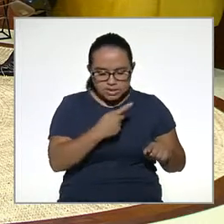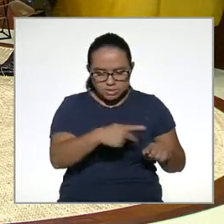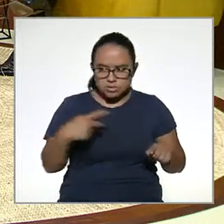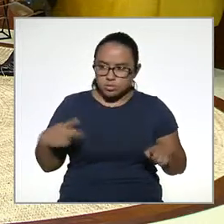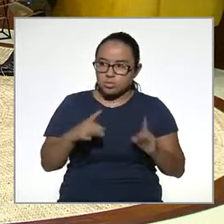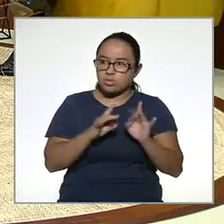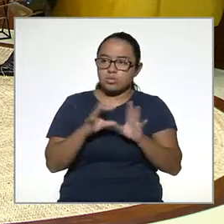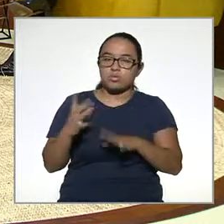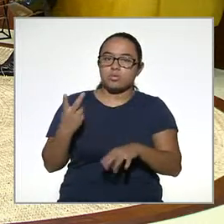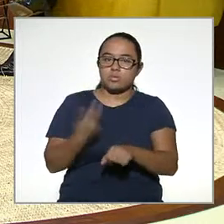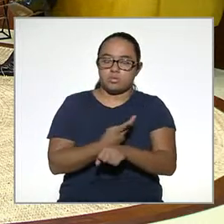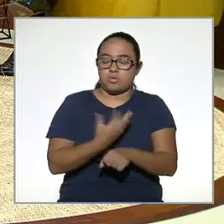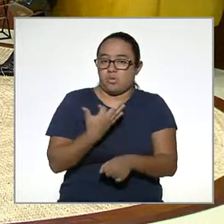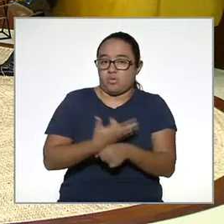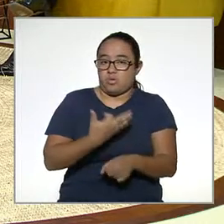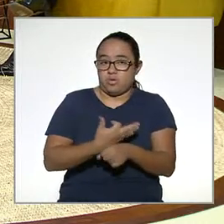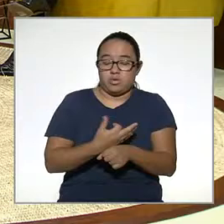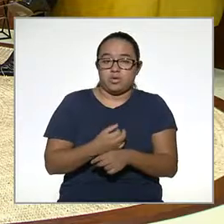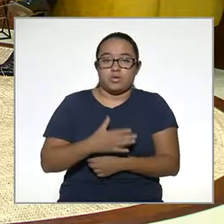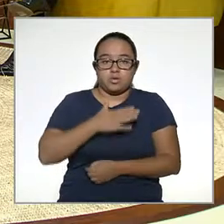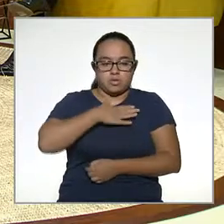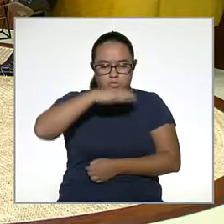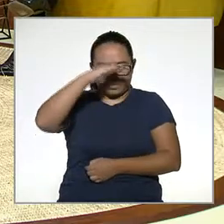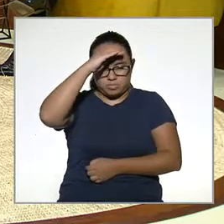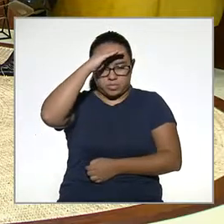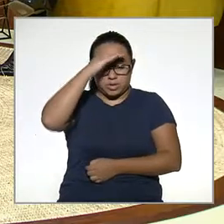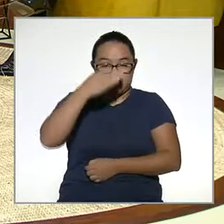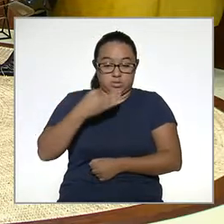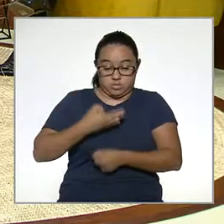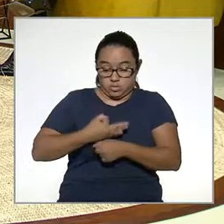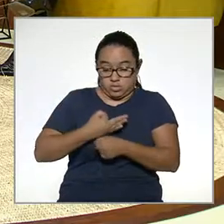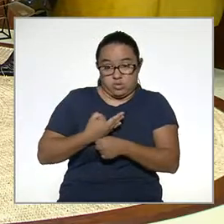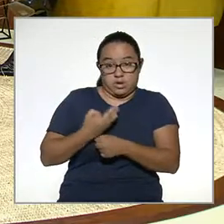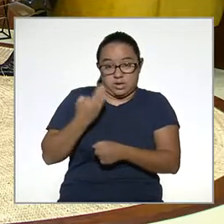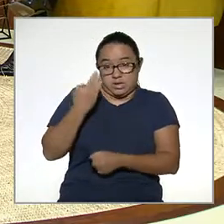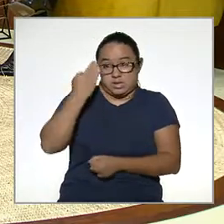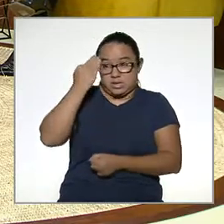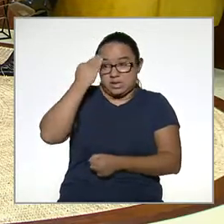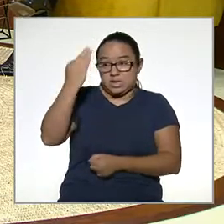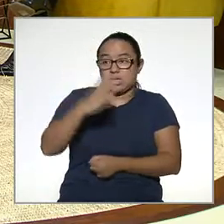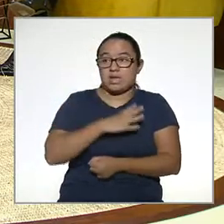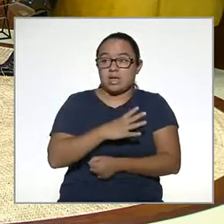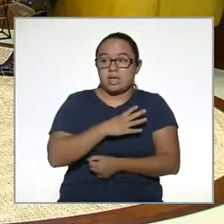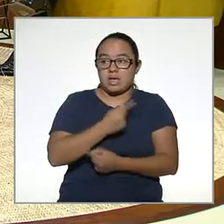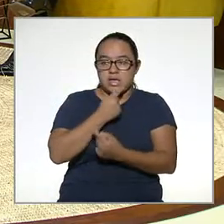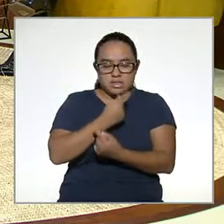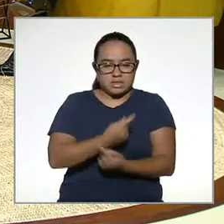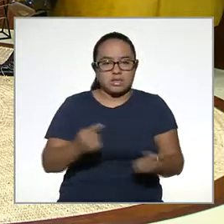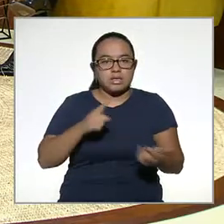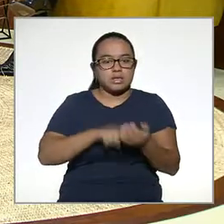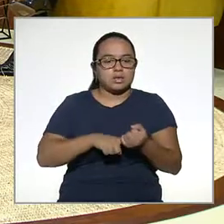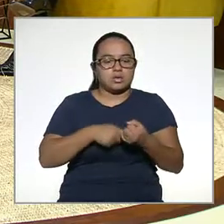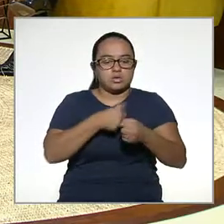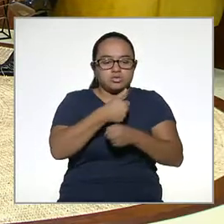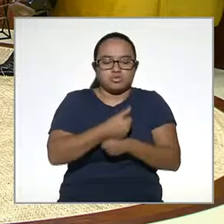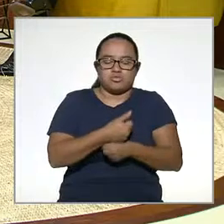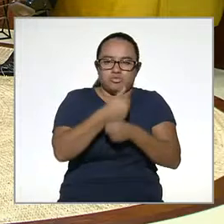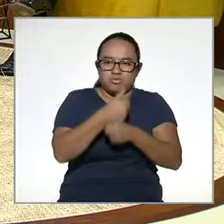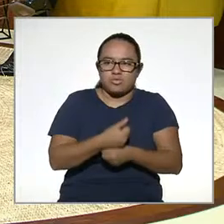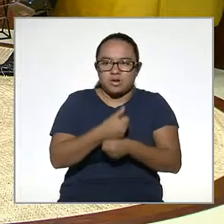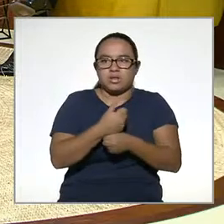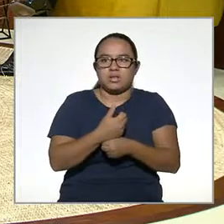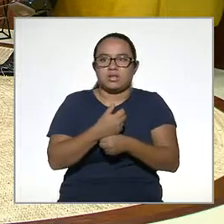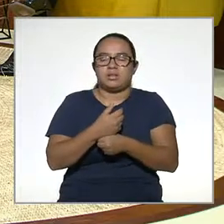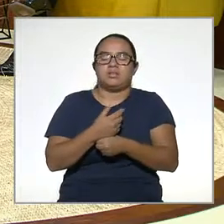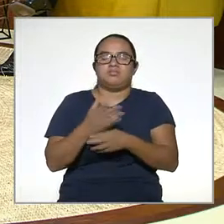también incluso en este momento. Yo creo que evidentemente en este tiempo sí hay niños que han sufrido ciertas regresiones, que